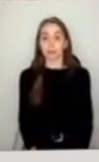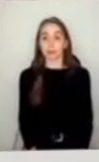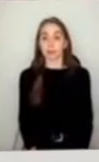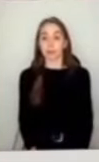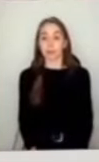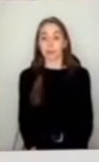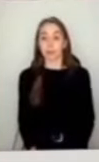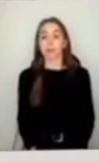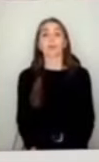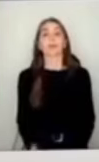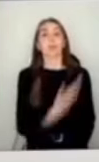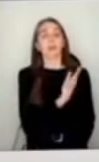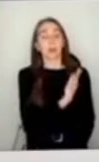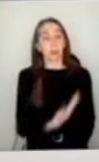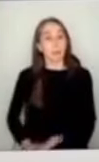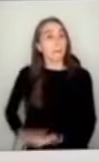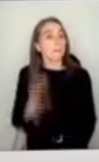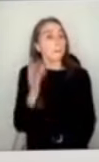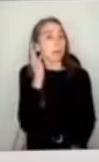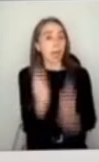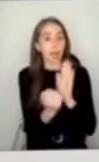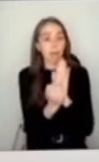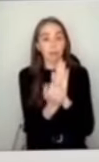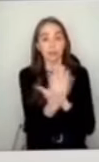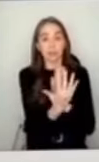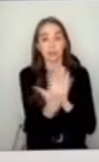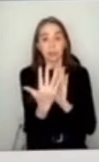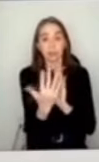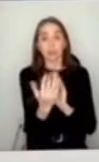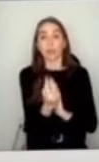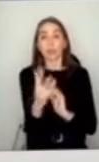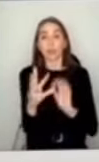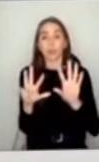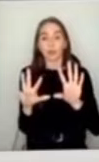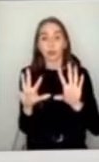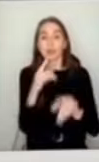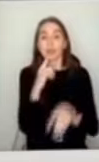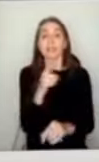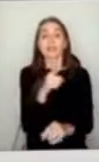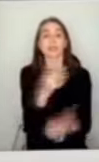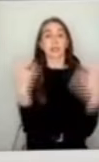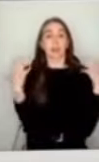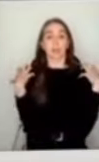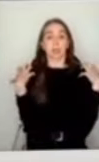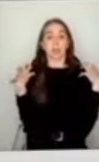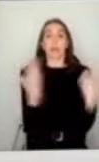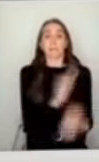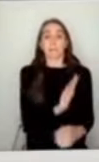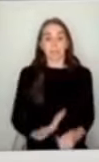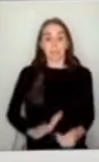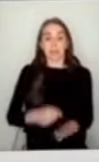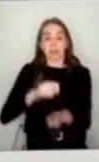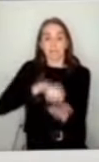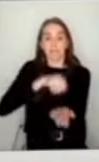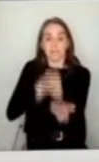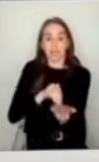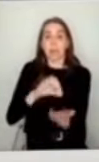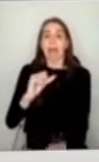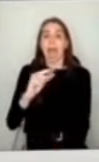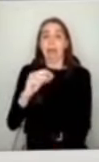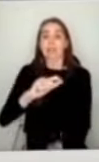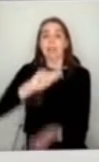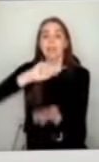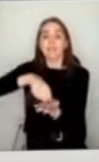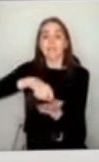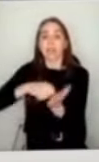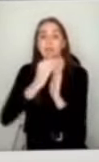Presidenta, artículo 55, número 9, dice que son funciones de la presidencia suscribir actas, pero también suscribir las comunicaciones